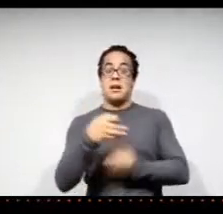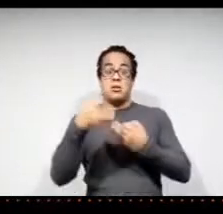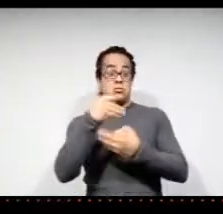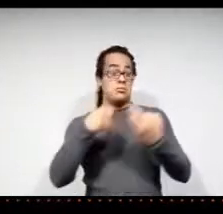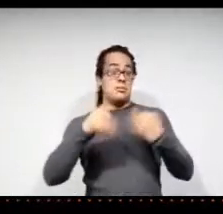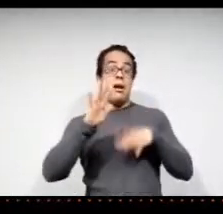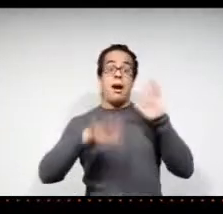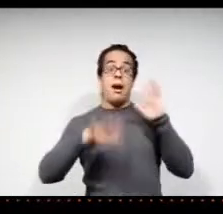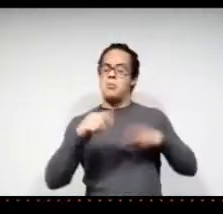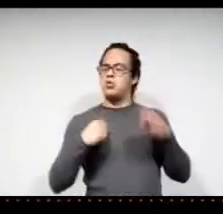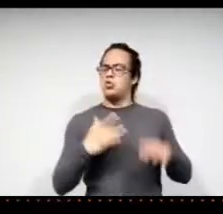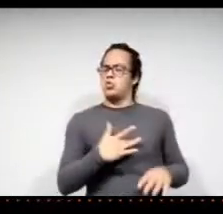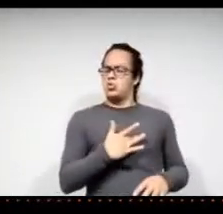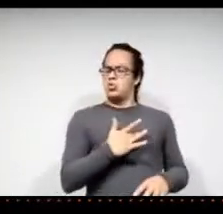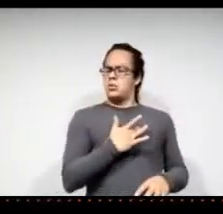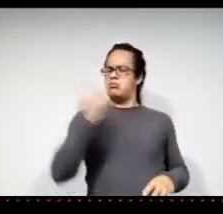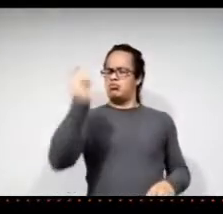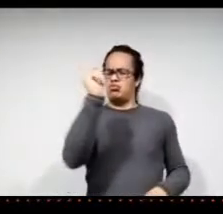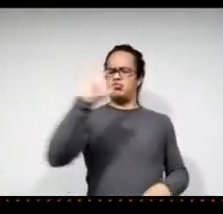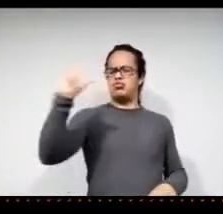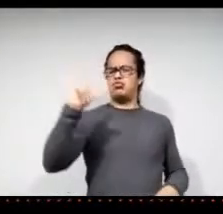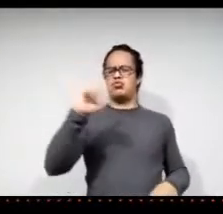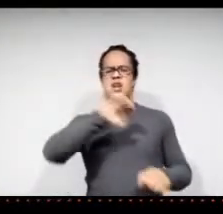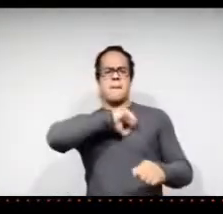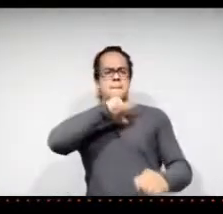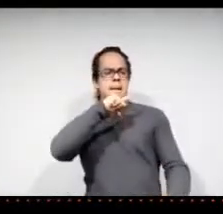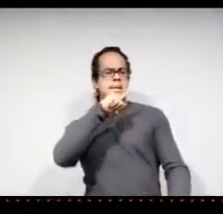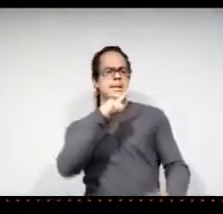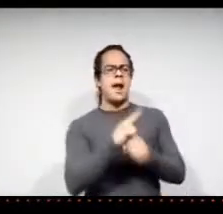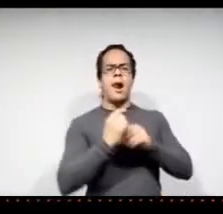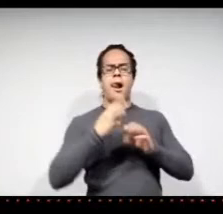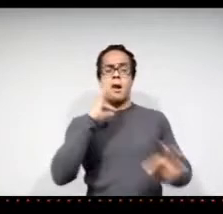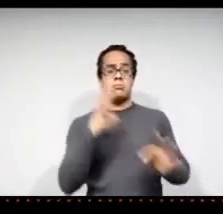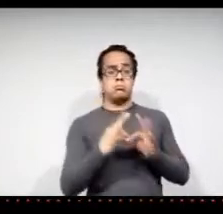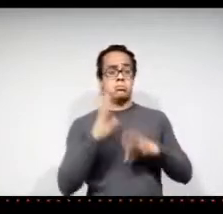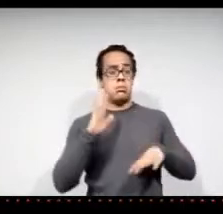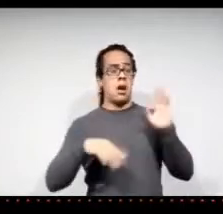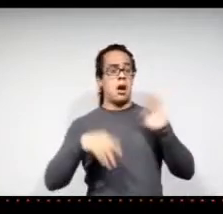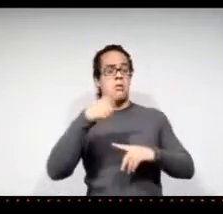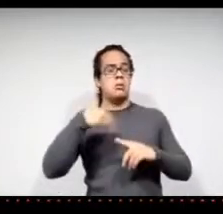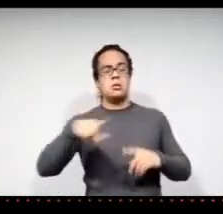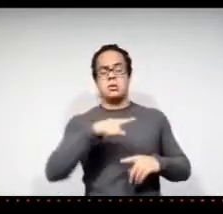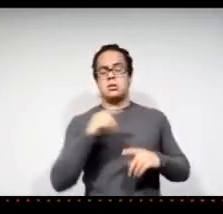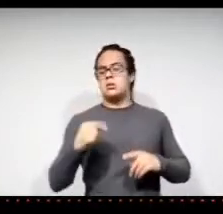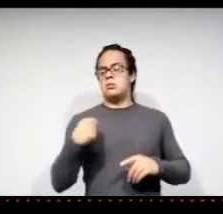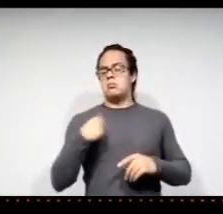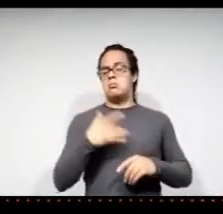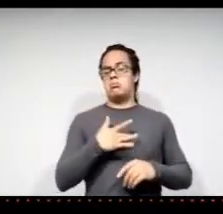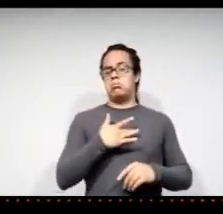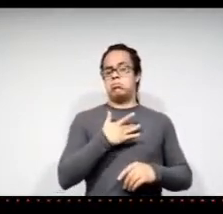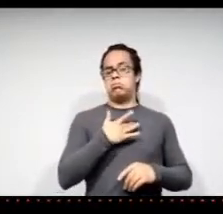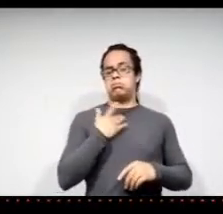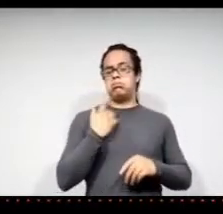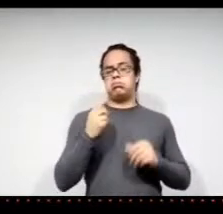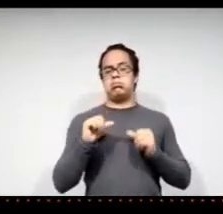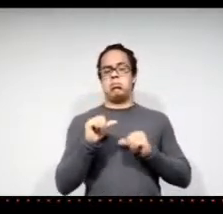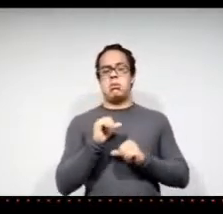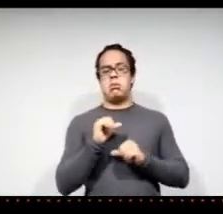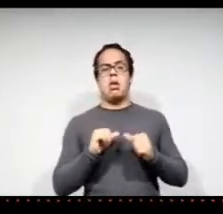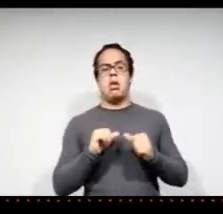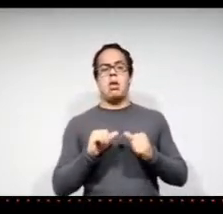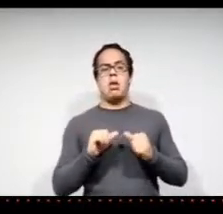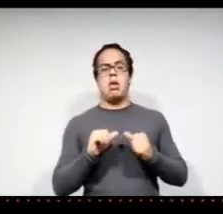te subespecializas y te dedicas a una línea de investigación, le das vueltas y le das vueltas y le das vueltas, pero